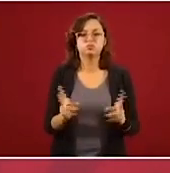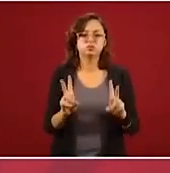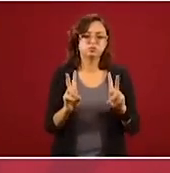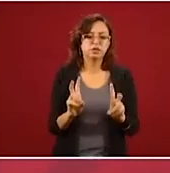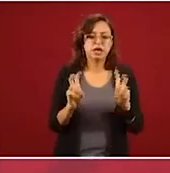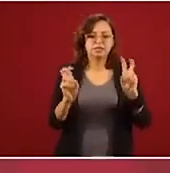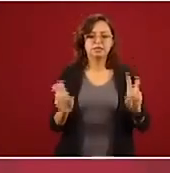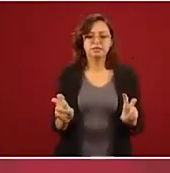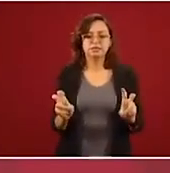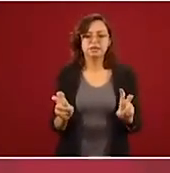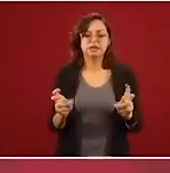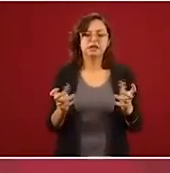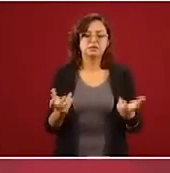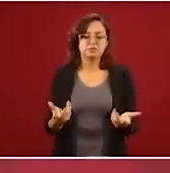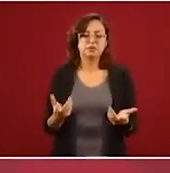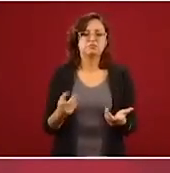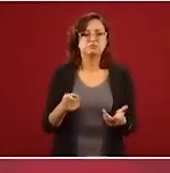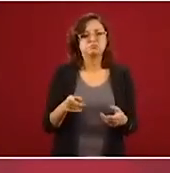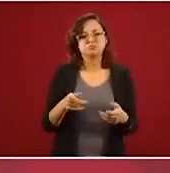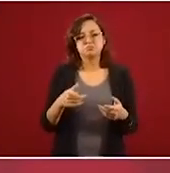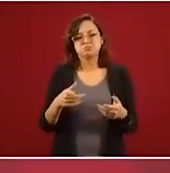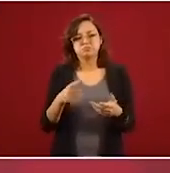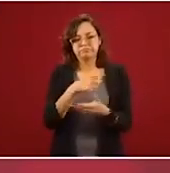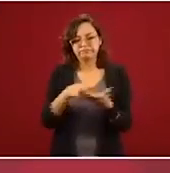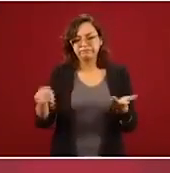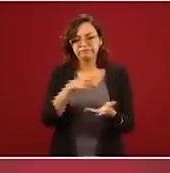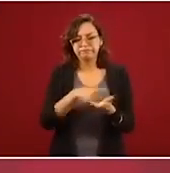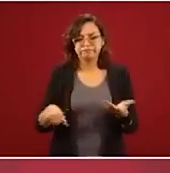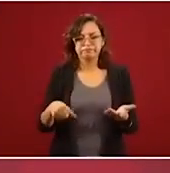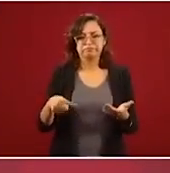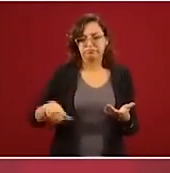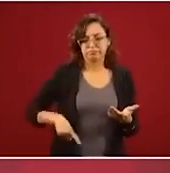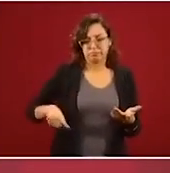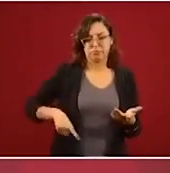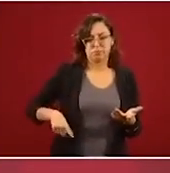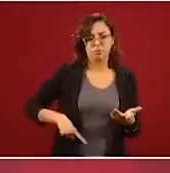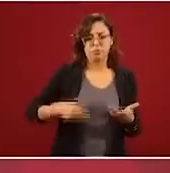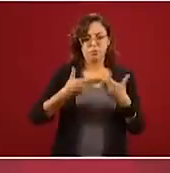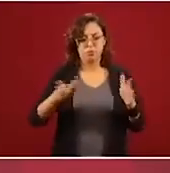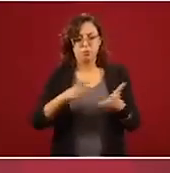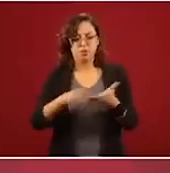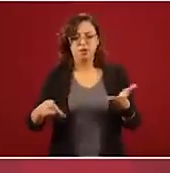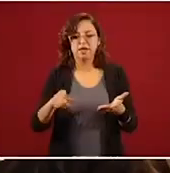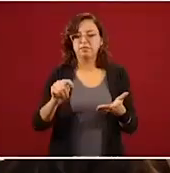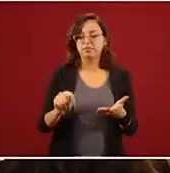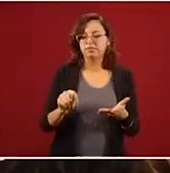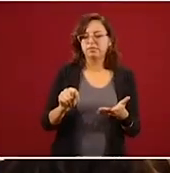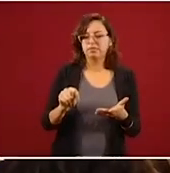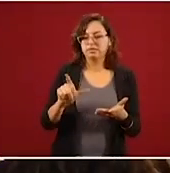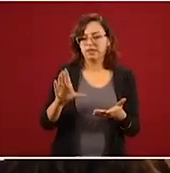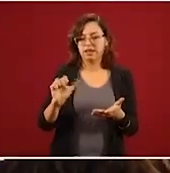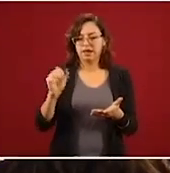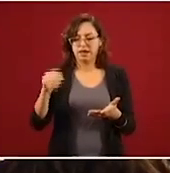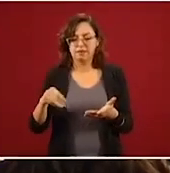de compras públicas, que efectivamente se incorporó en el Telecan.